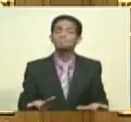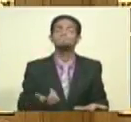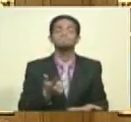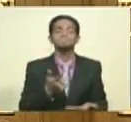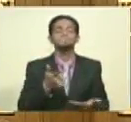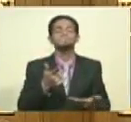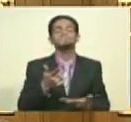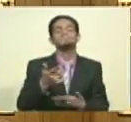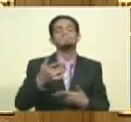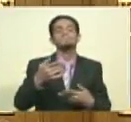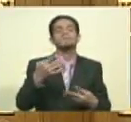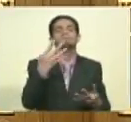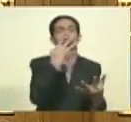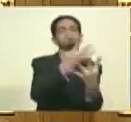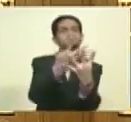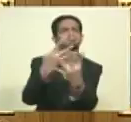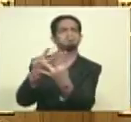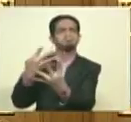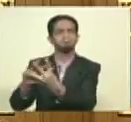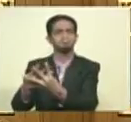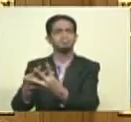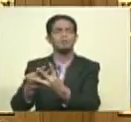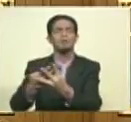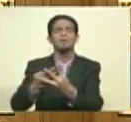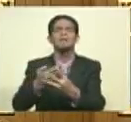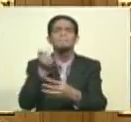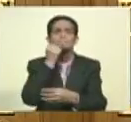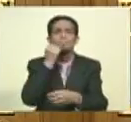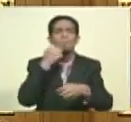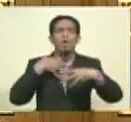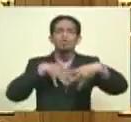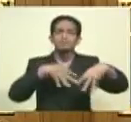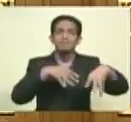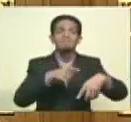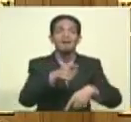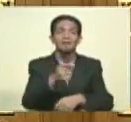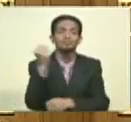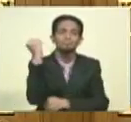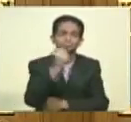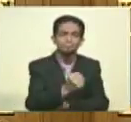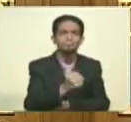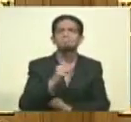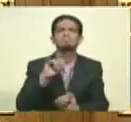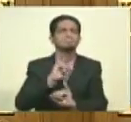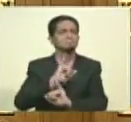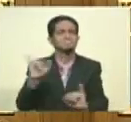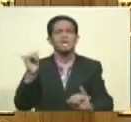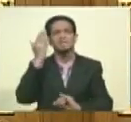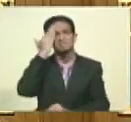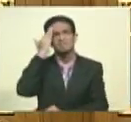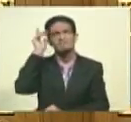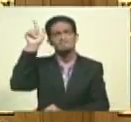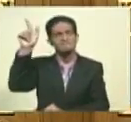asesinar gente. Todo eso forma parte de un plan.